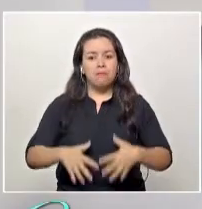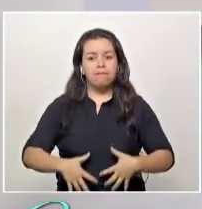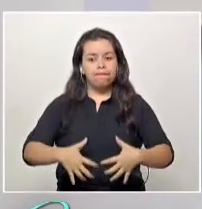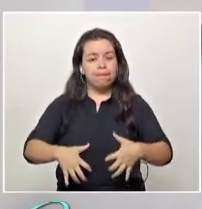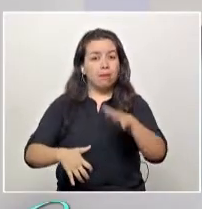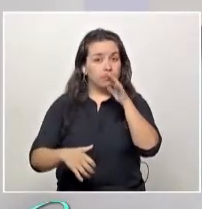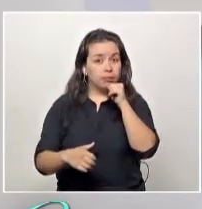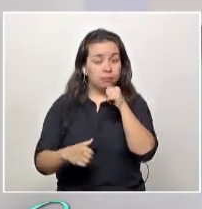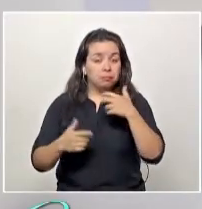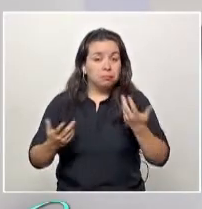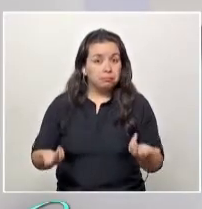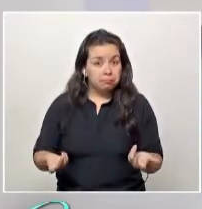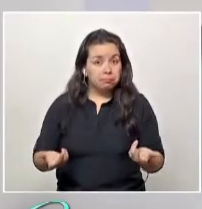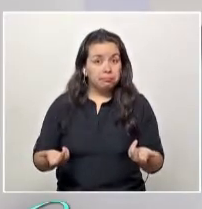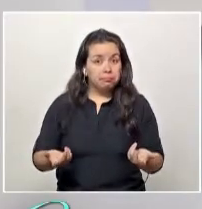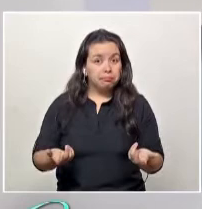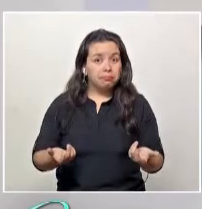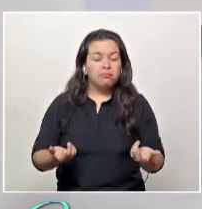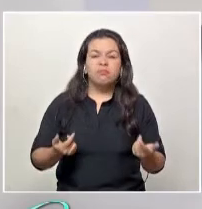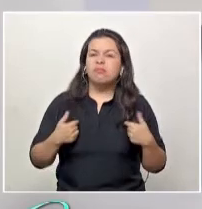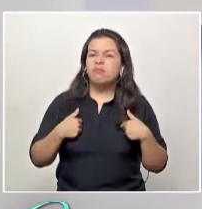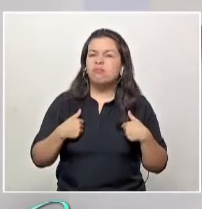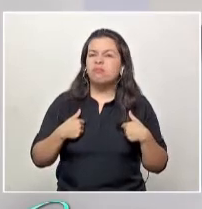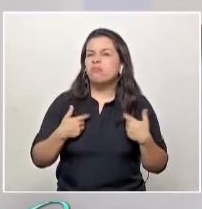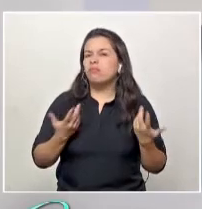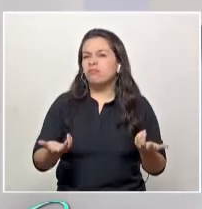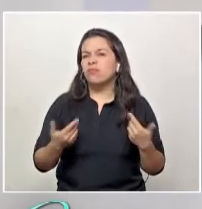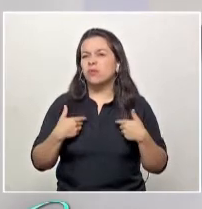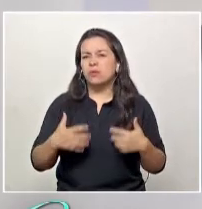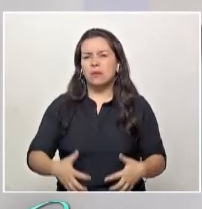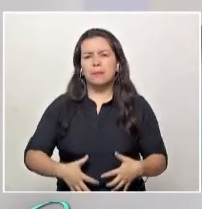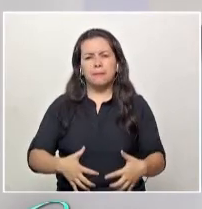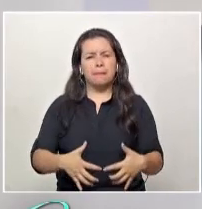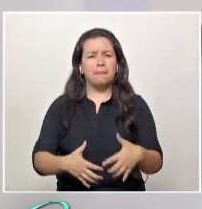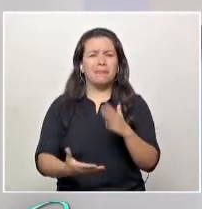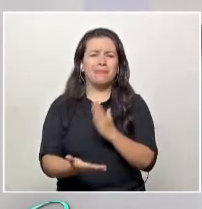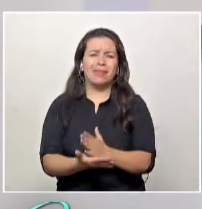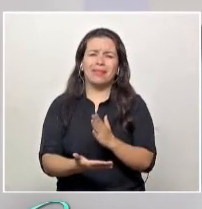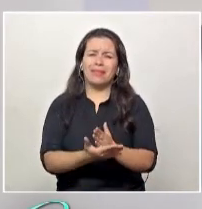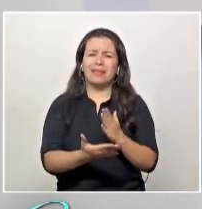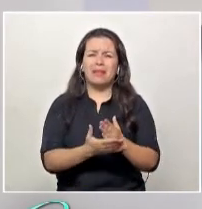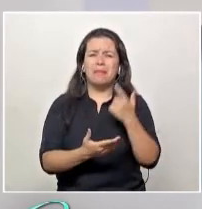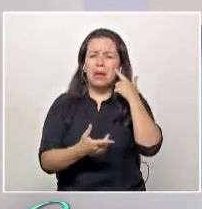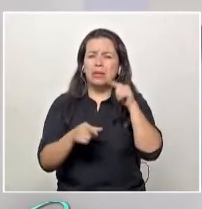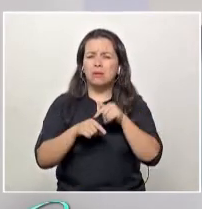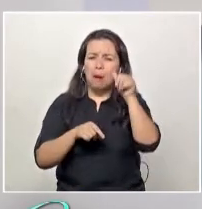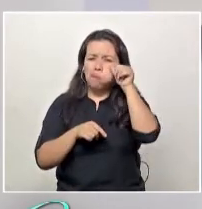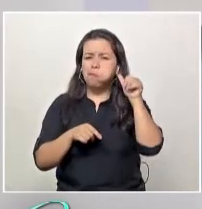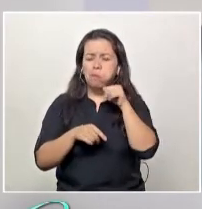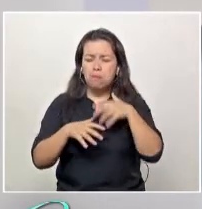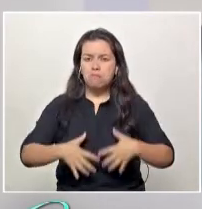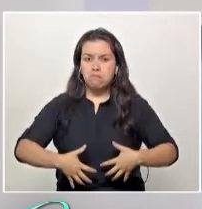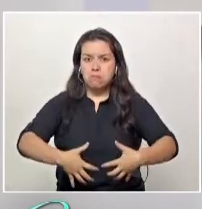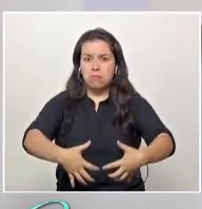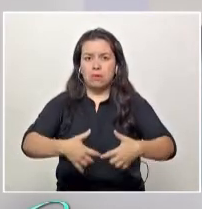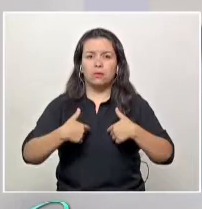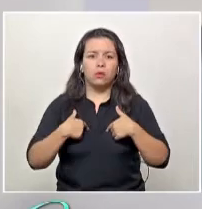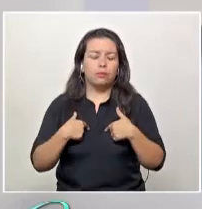estómago. Normalmente yo mantengo un estomaguísimo que parece que estuviera embarazada. He